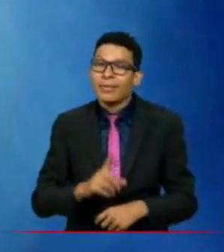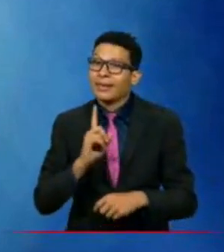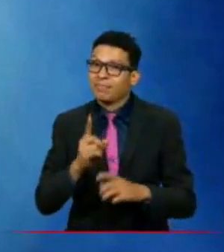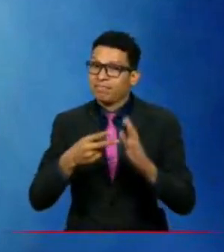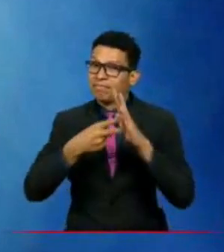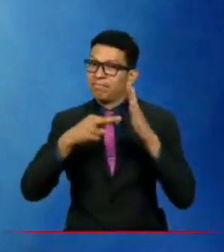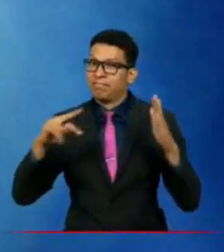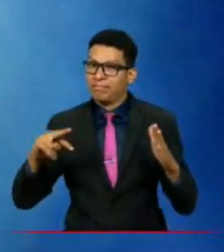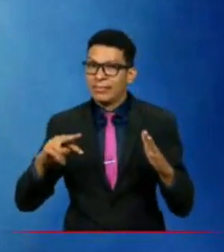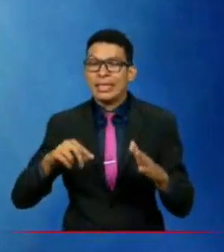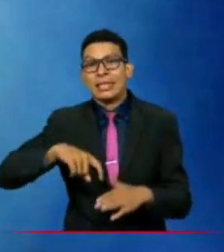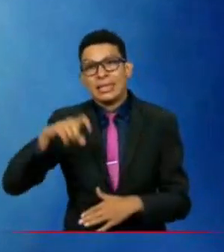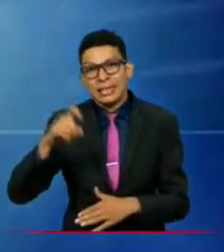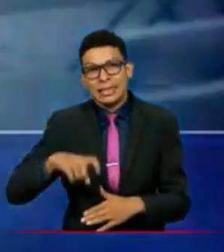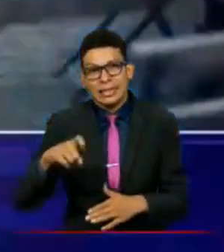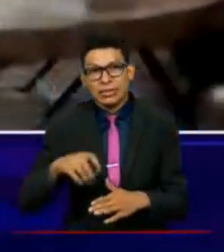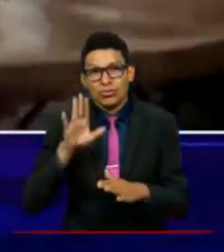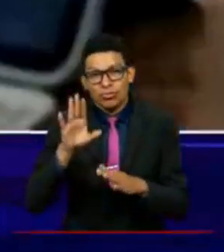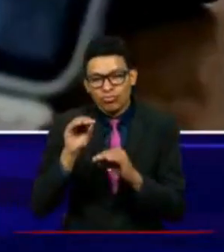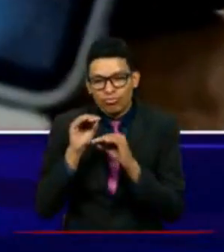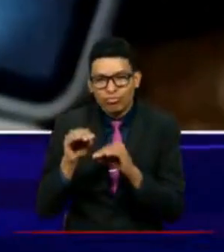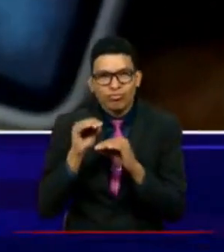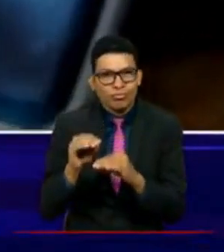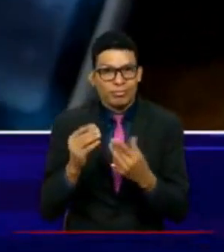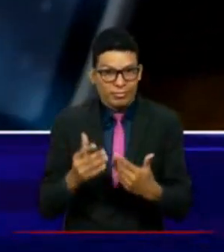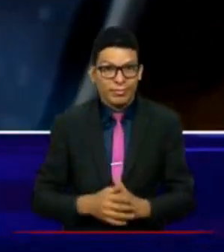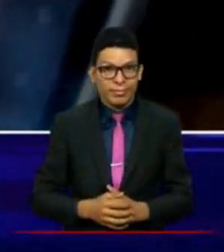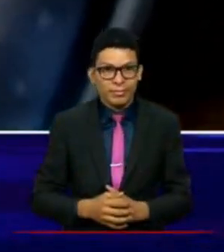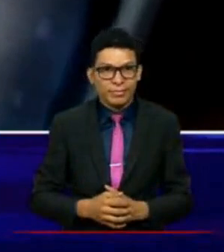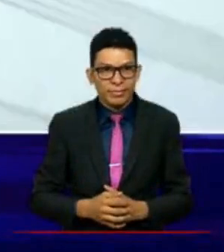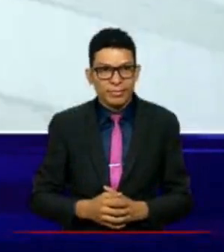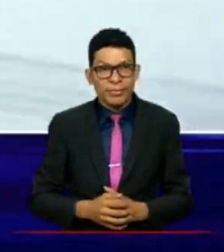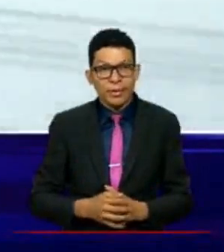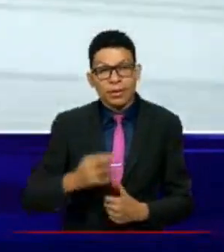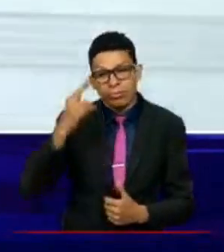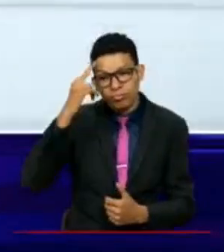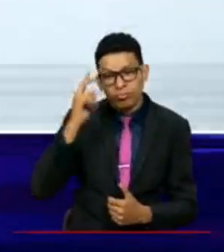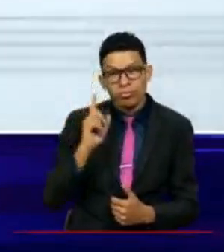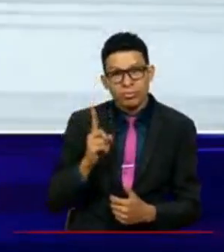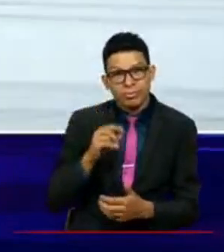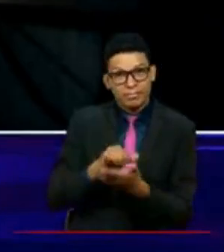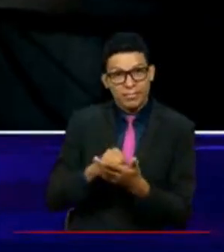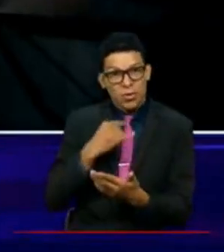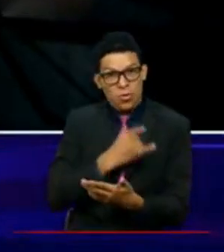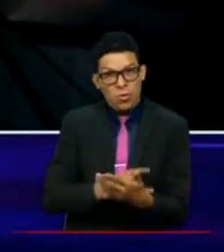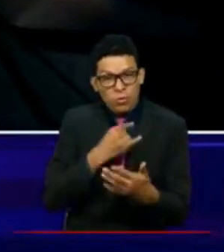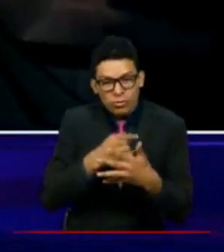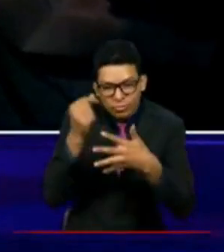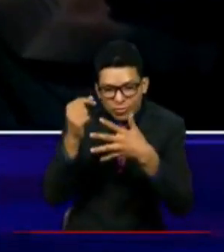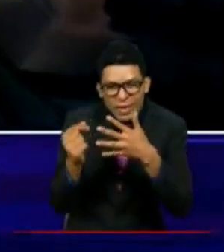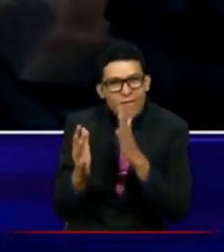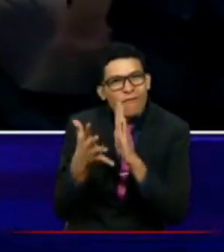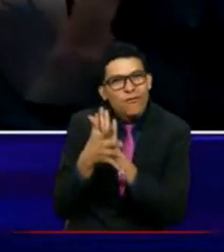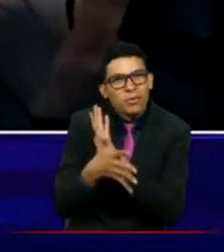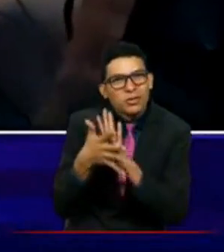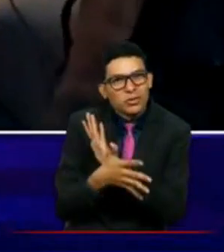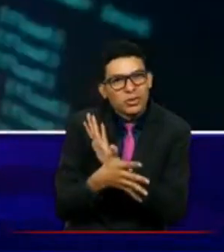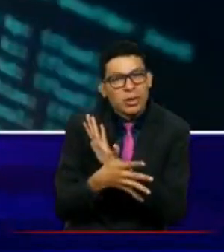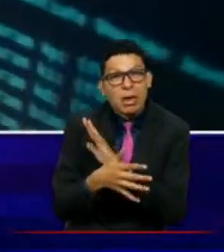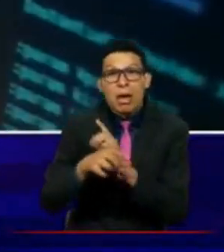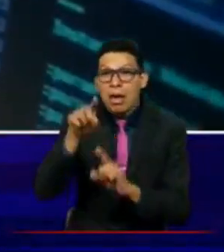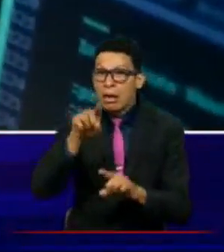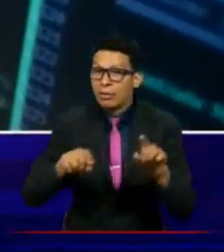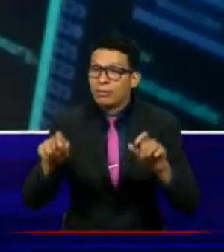tecnologías requieren datos para su entrenamiento y dentro de esta lógica el uso de datos podría significar que